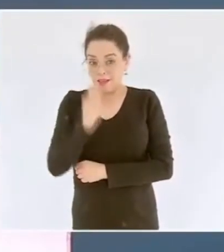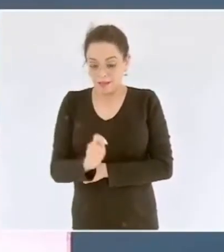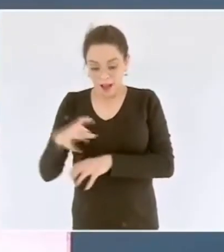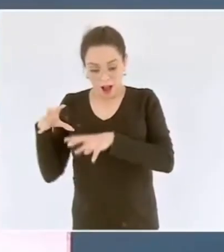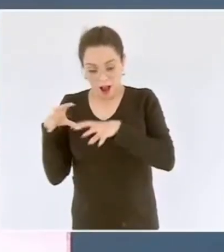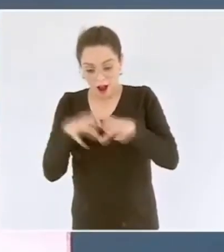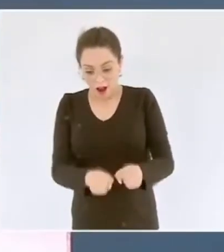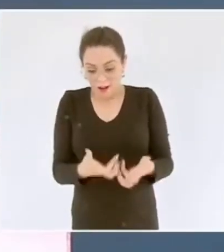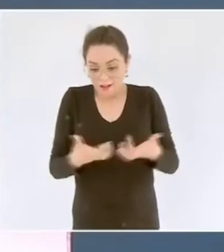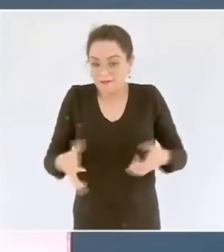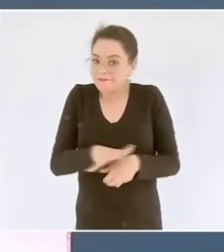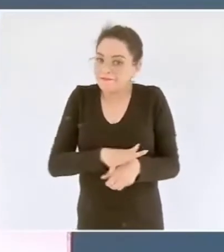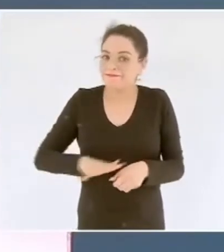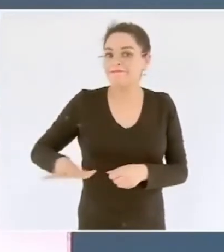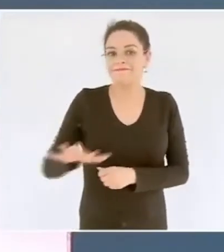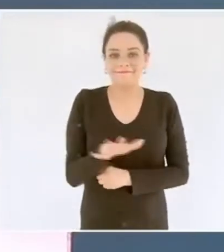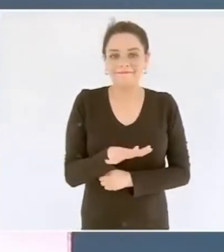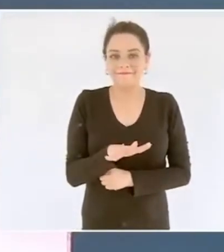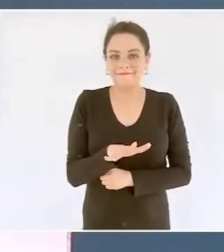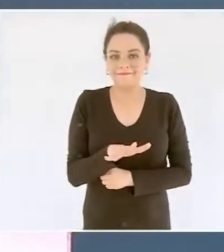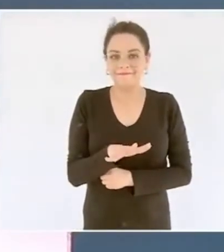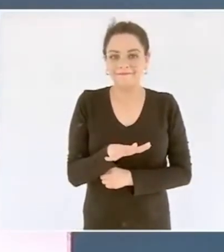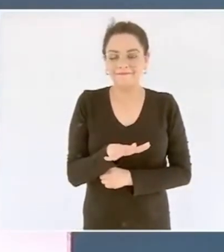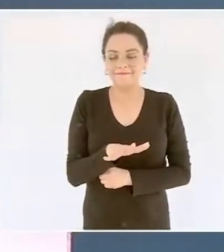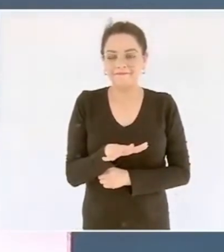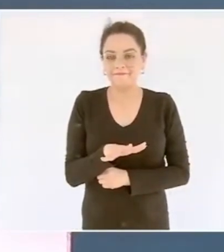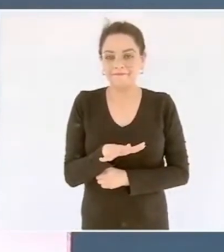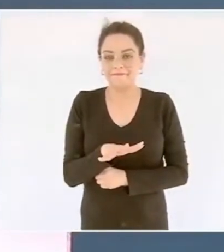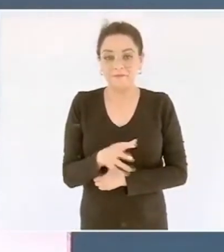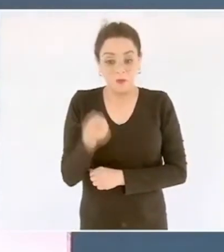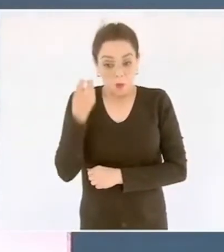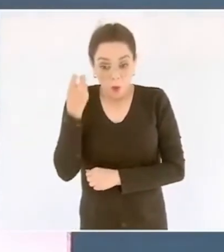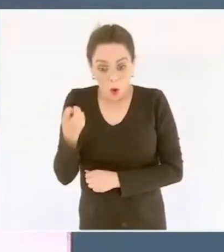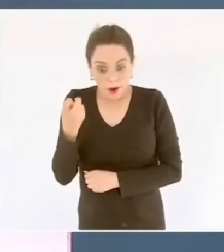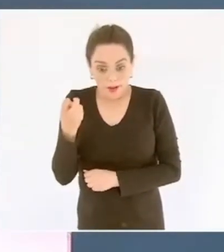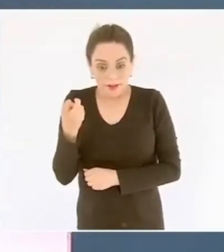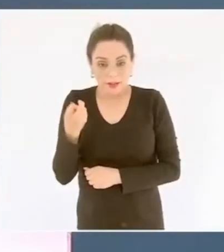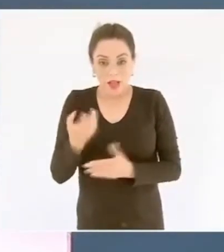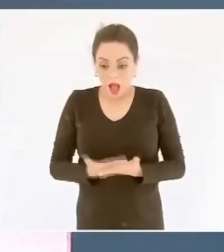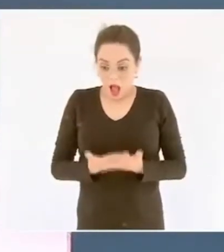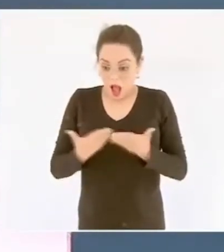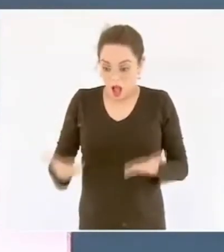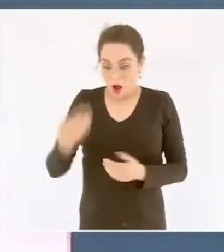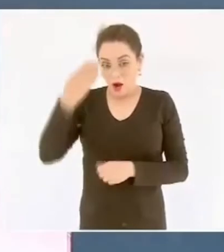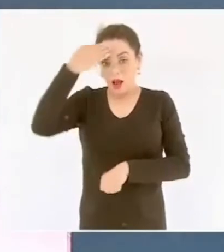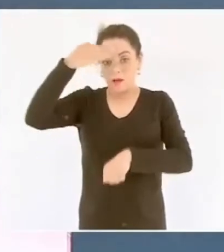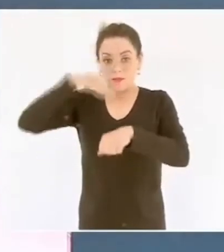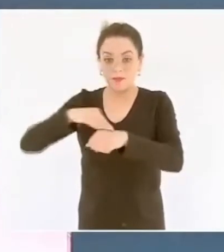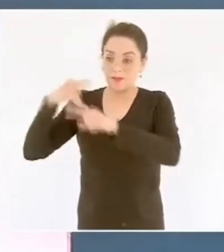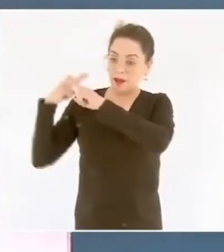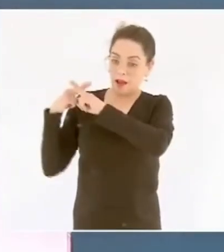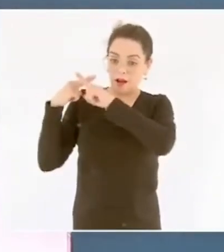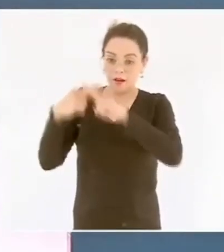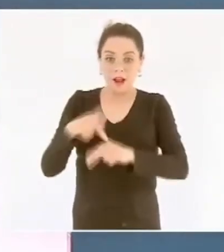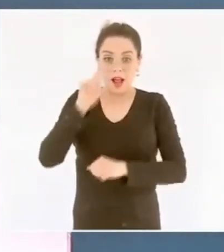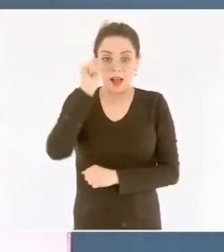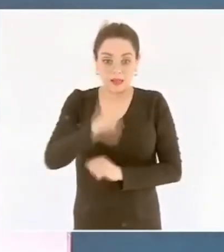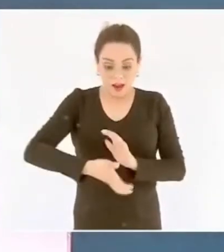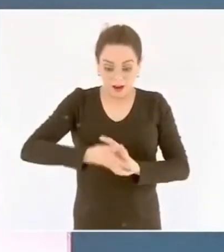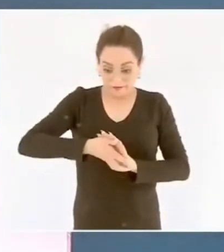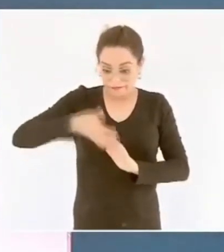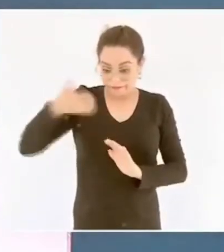Estimado público, escuchemos el mensaje que nos dirige el presidente constitucional de los Estados Unidos mexicanos, licenciado